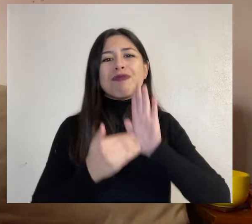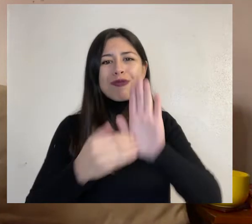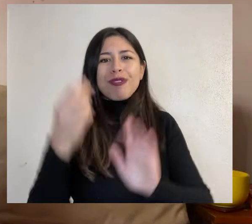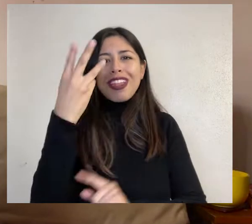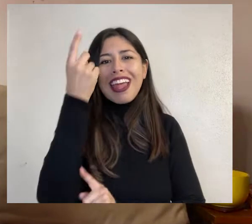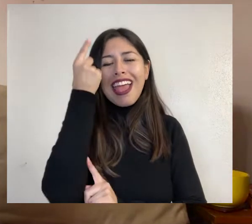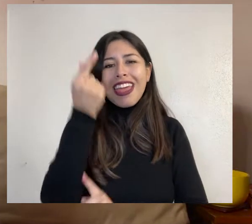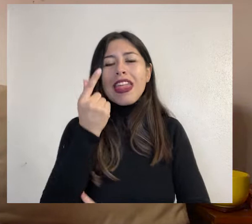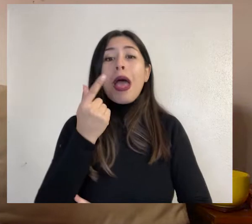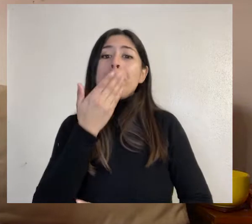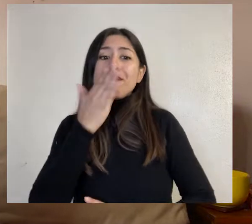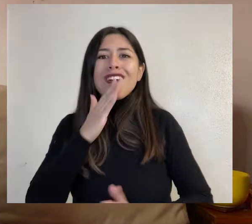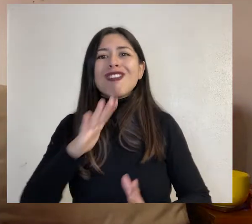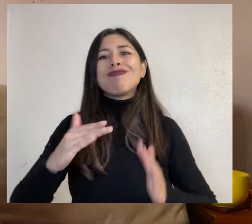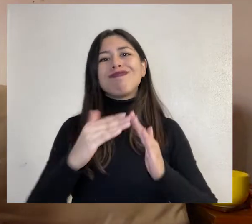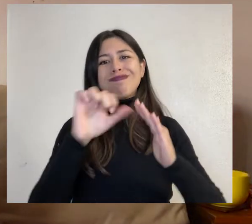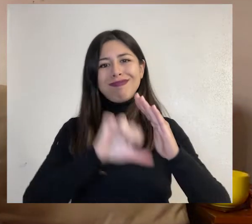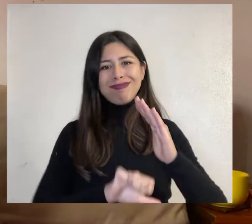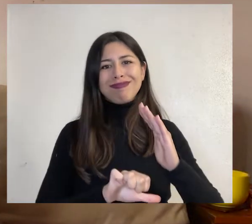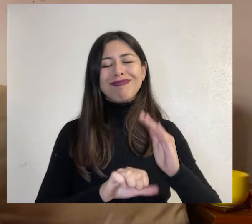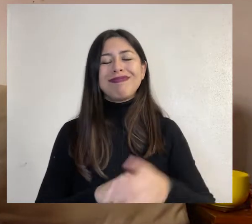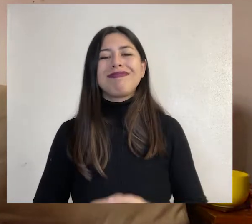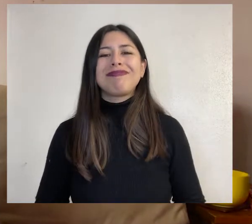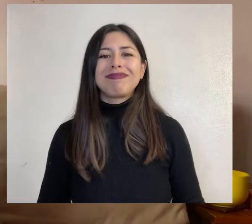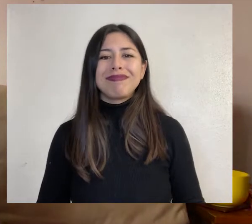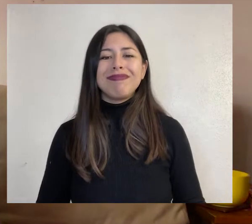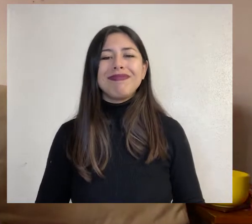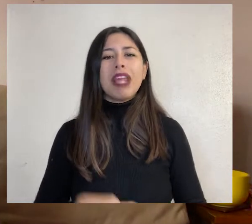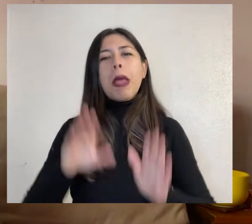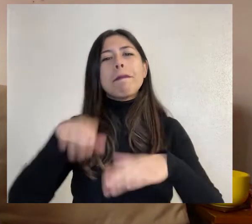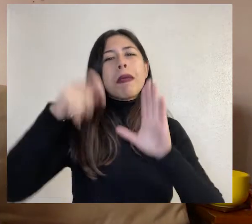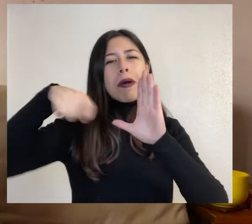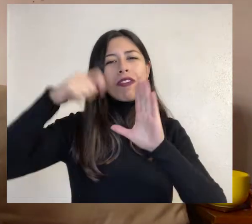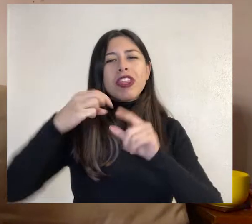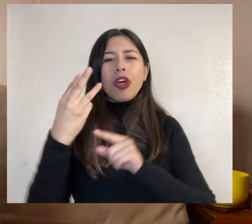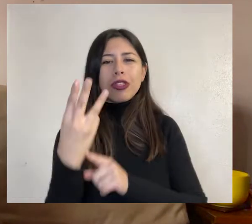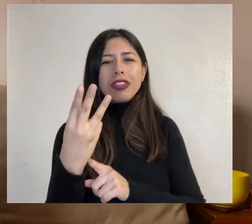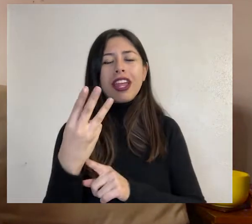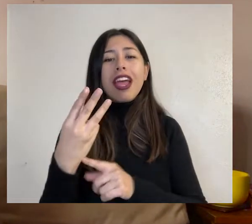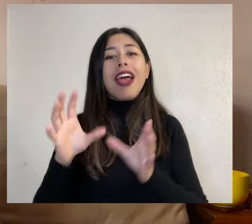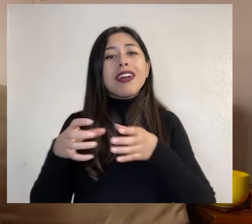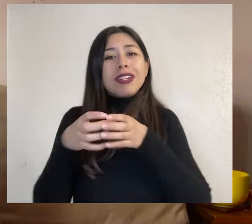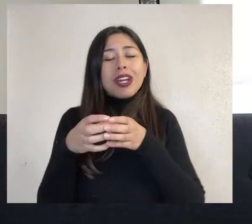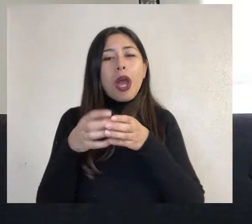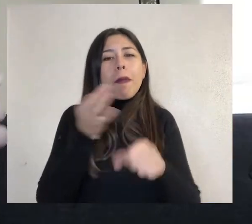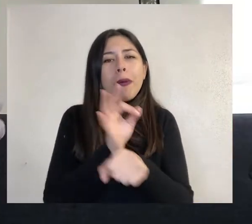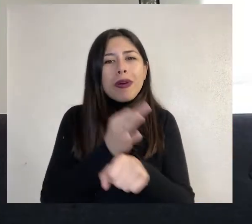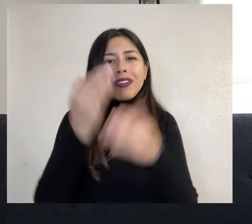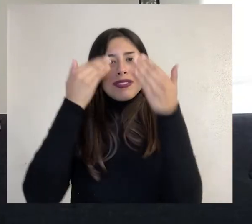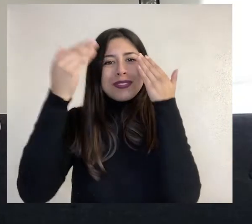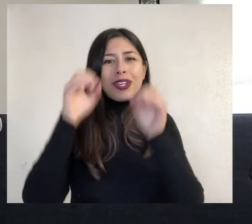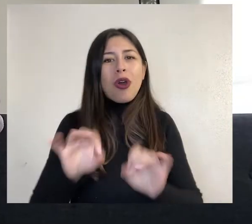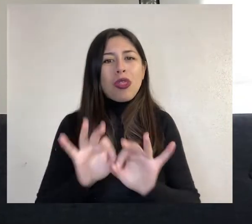ideas para sobrellevar de mejor manera estos tiempos de cuarentena. Siguiendo la línea de la cápsula 3 del equipo de orientación psicoeducativa,